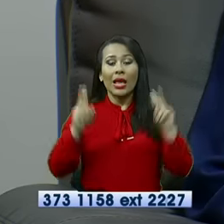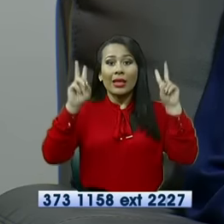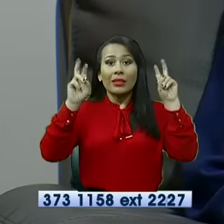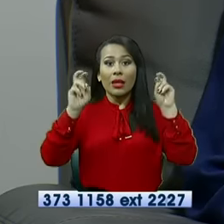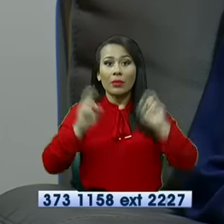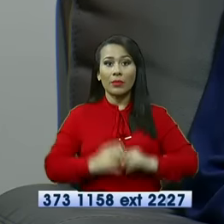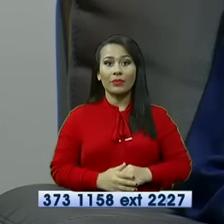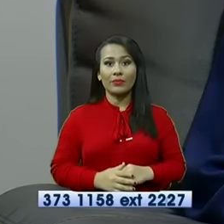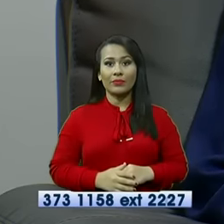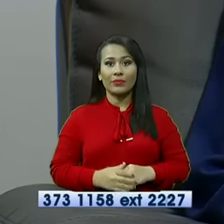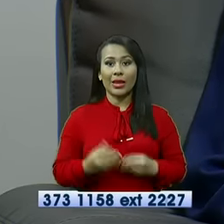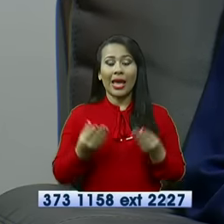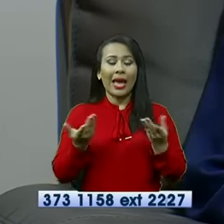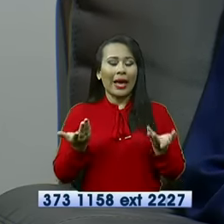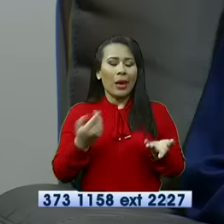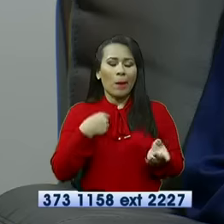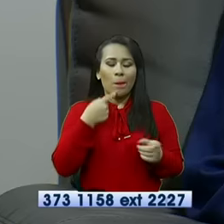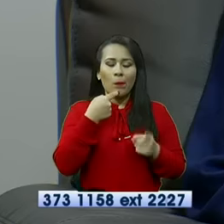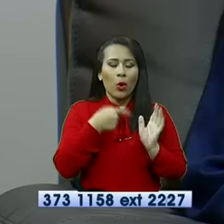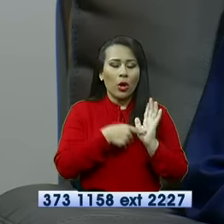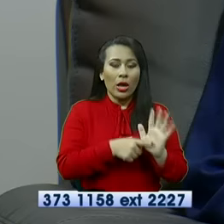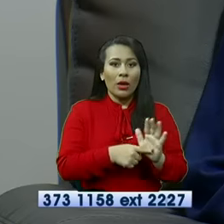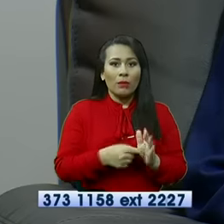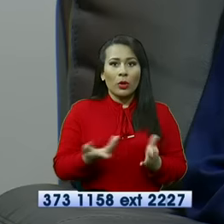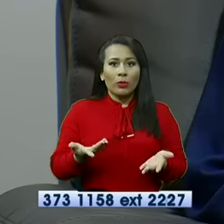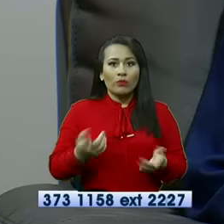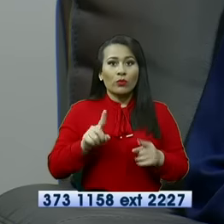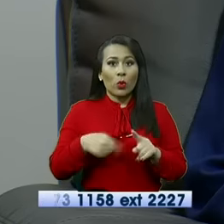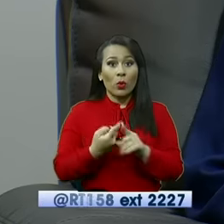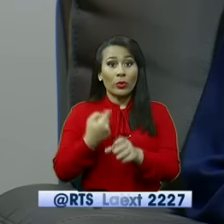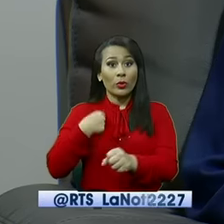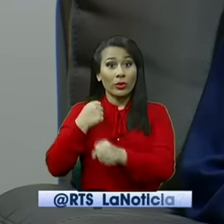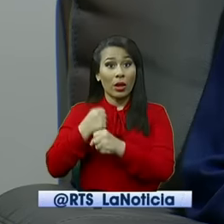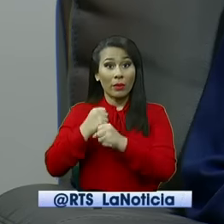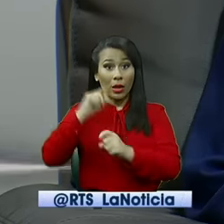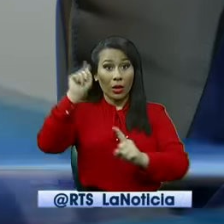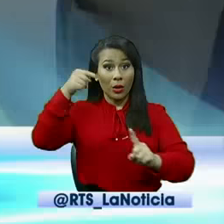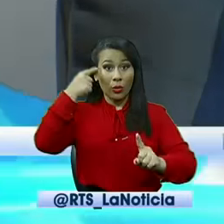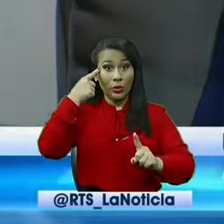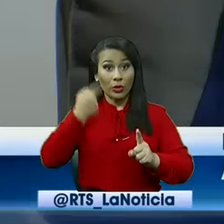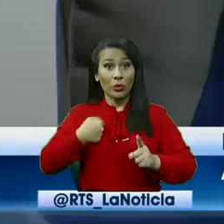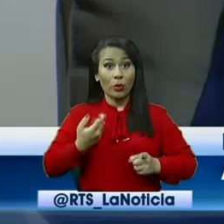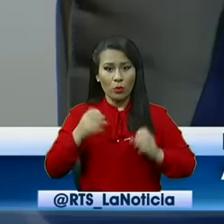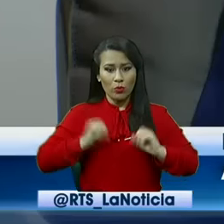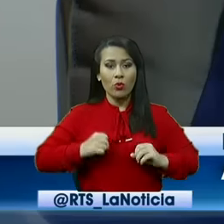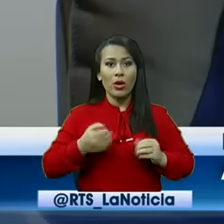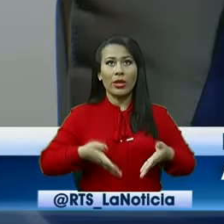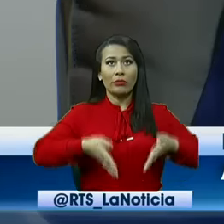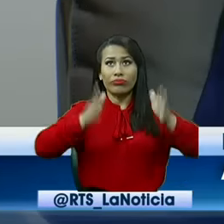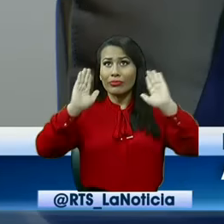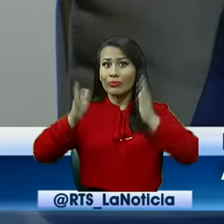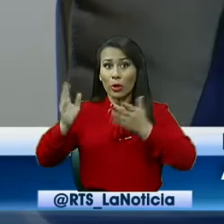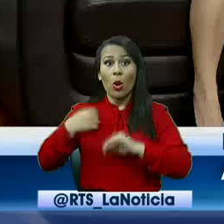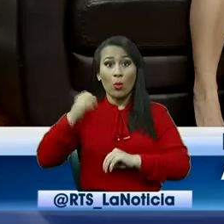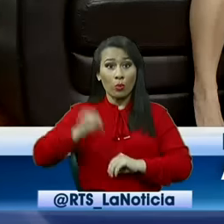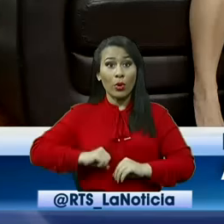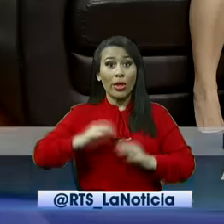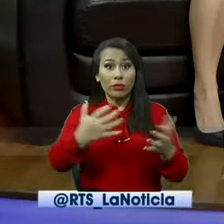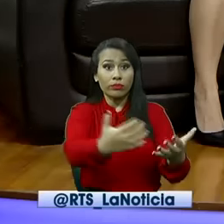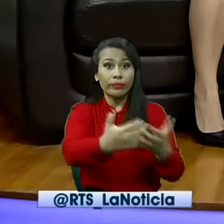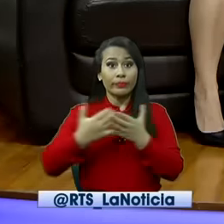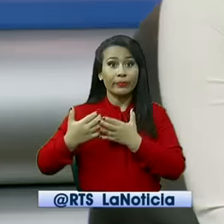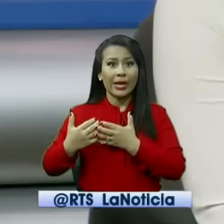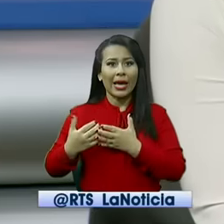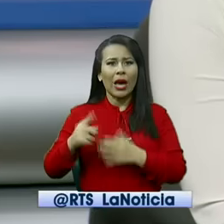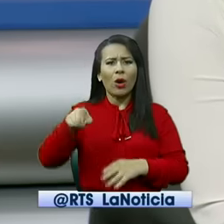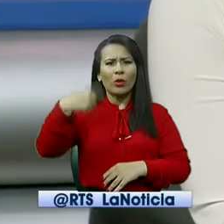que los bienes mal habidos en el ejercicio de la función pública puedan ser recuperados por el estado alguien fue más radical el